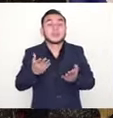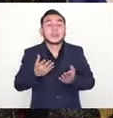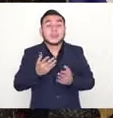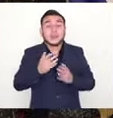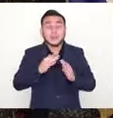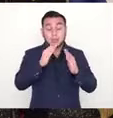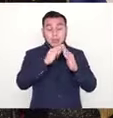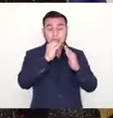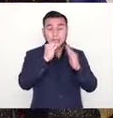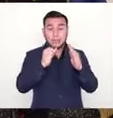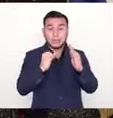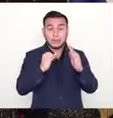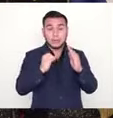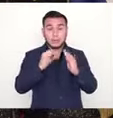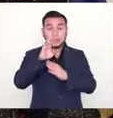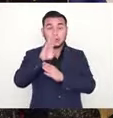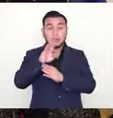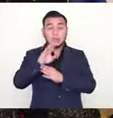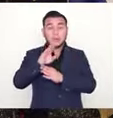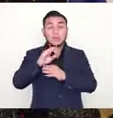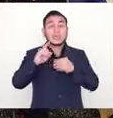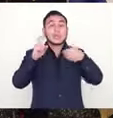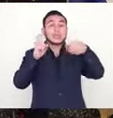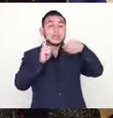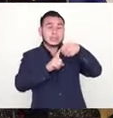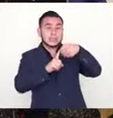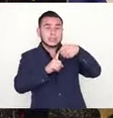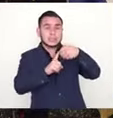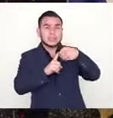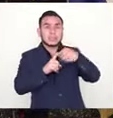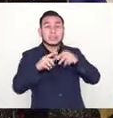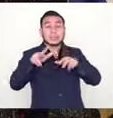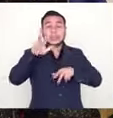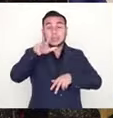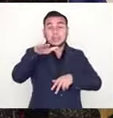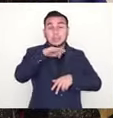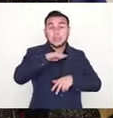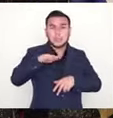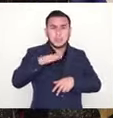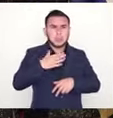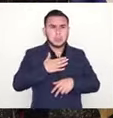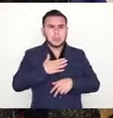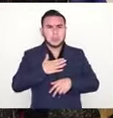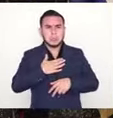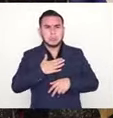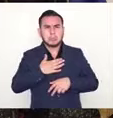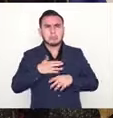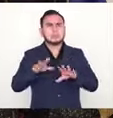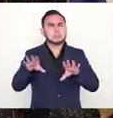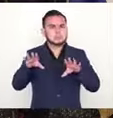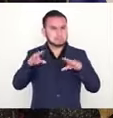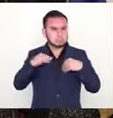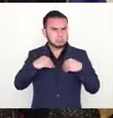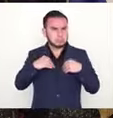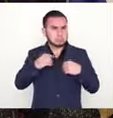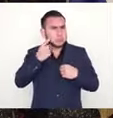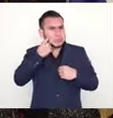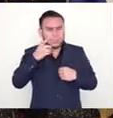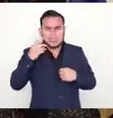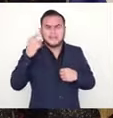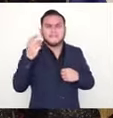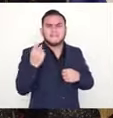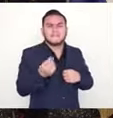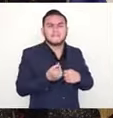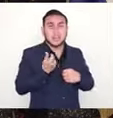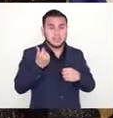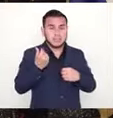barrios que salten hoy salgo es decir una de esas tres pues yo dije pues vamos a tomar el reto ya que es tan simple probar que